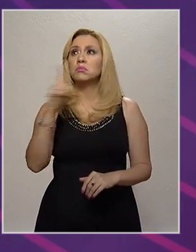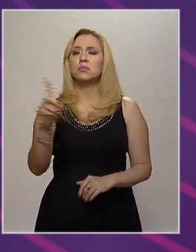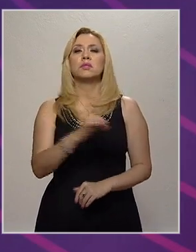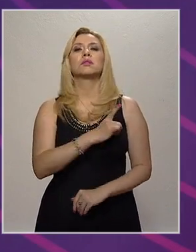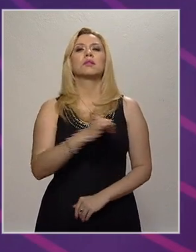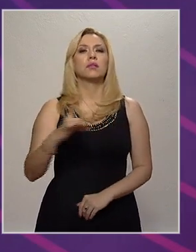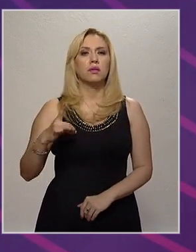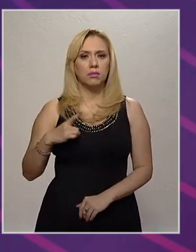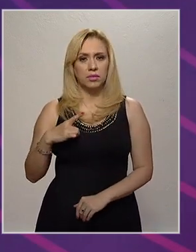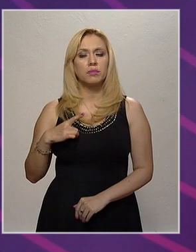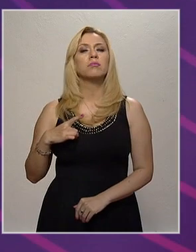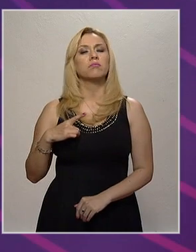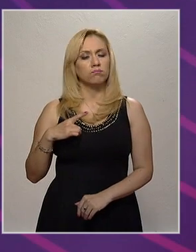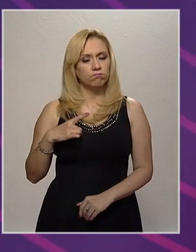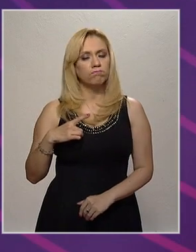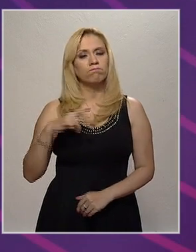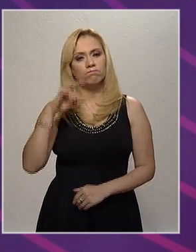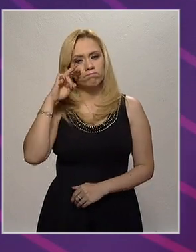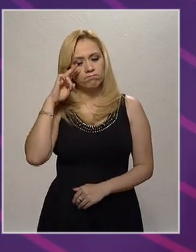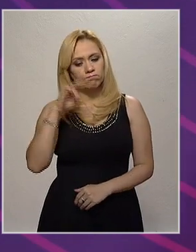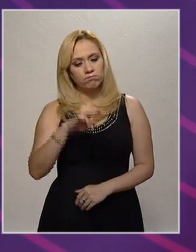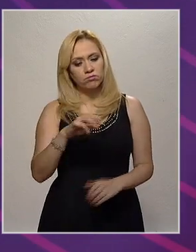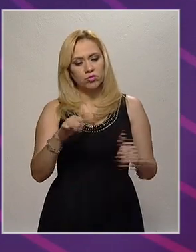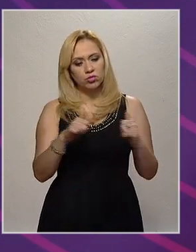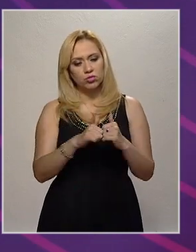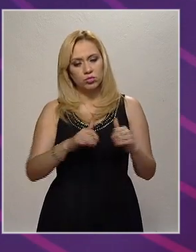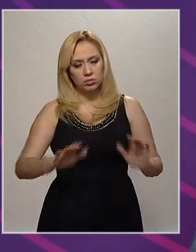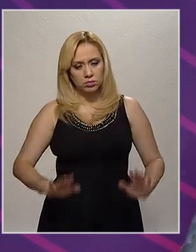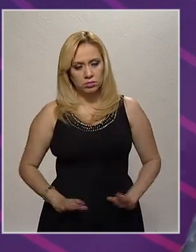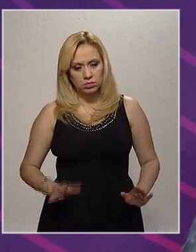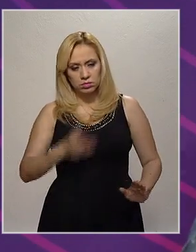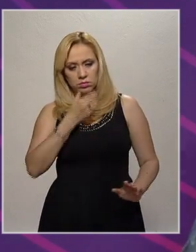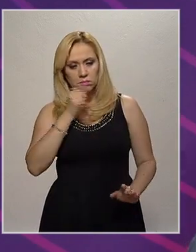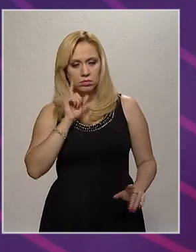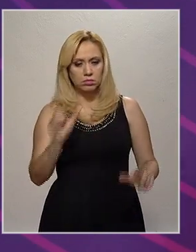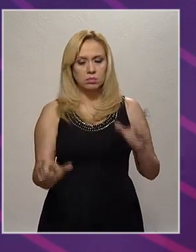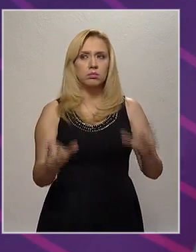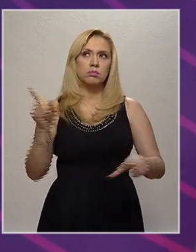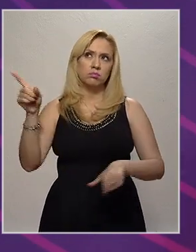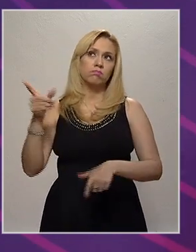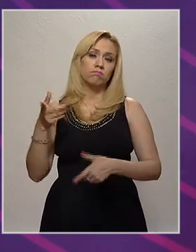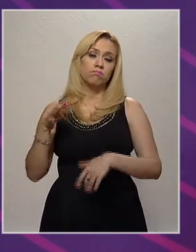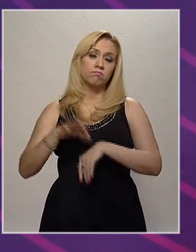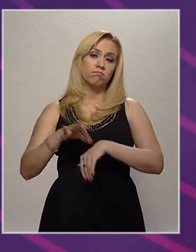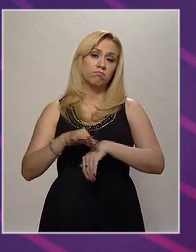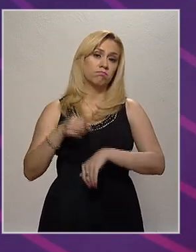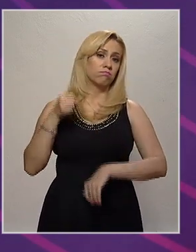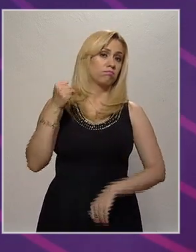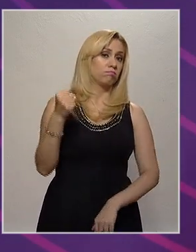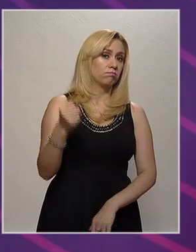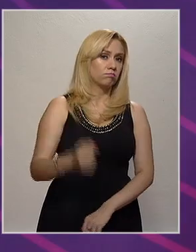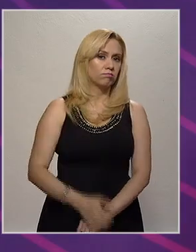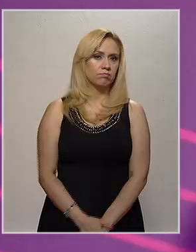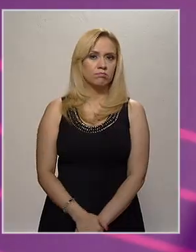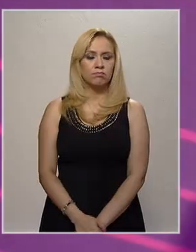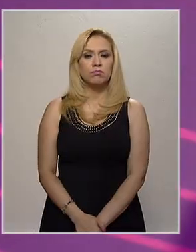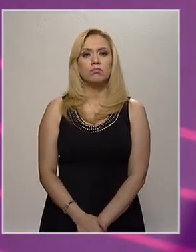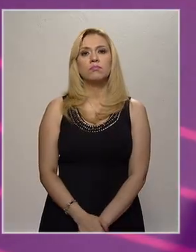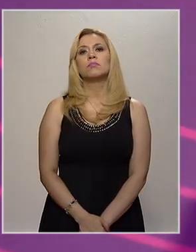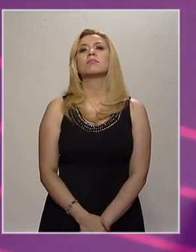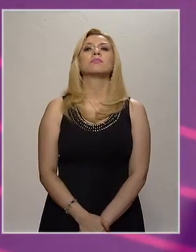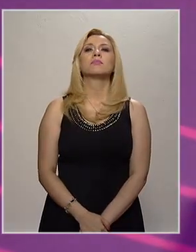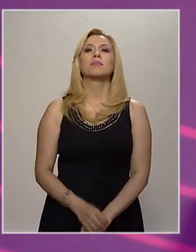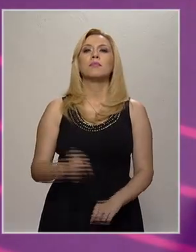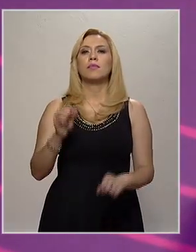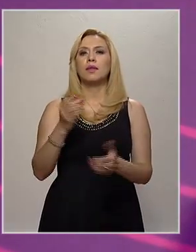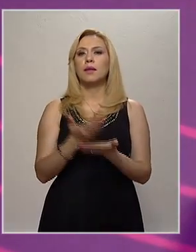debe pasarse bajo el tamiz de una perspectiva de género que considere el poder médico. Claro. Joy, sobre este tema, no